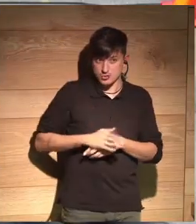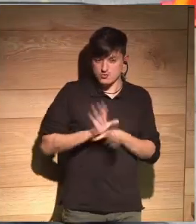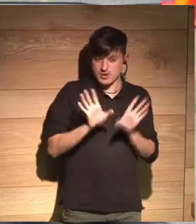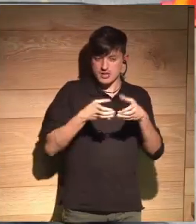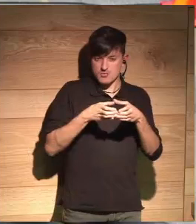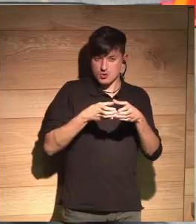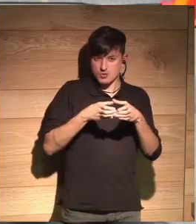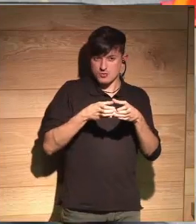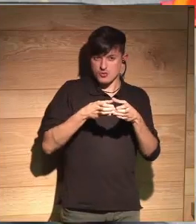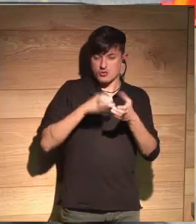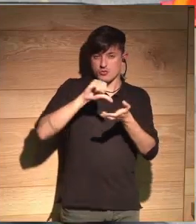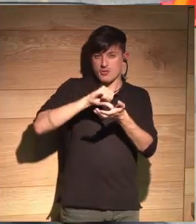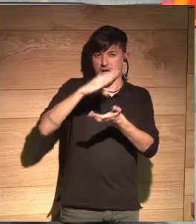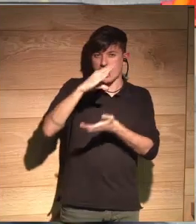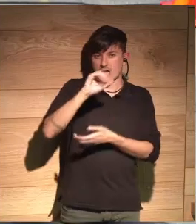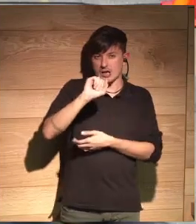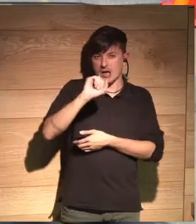cambridge